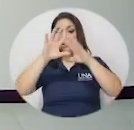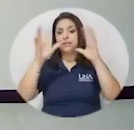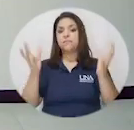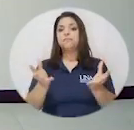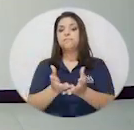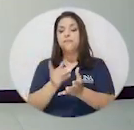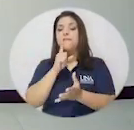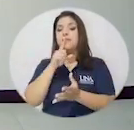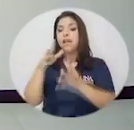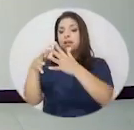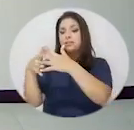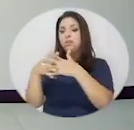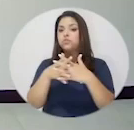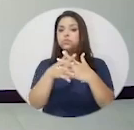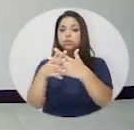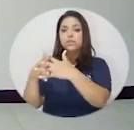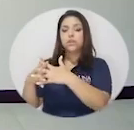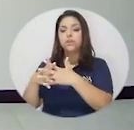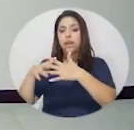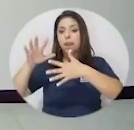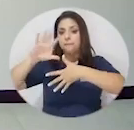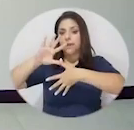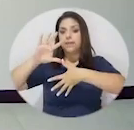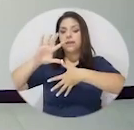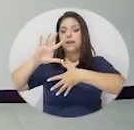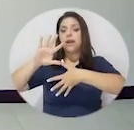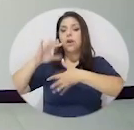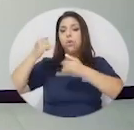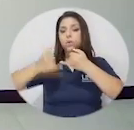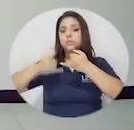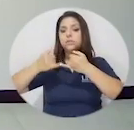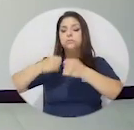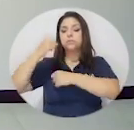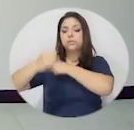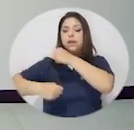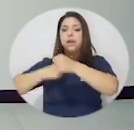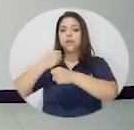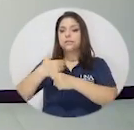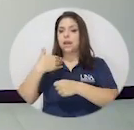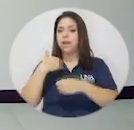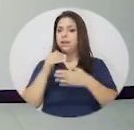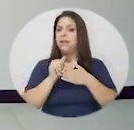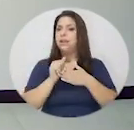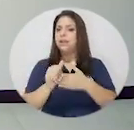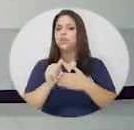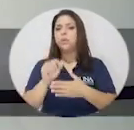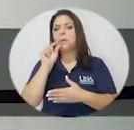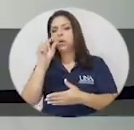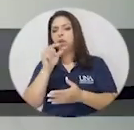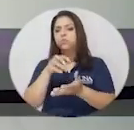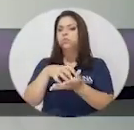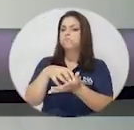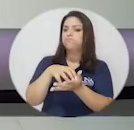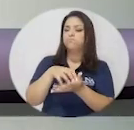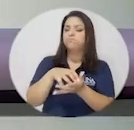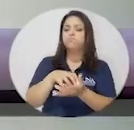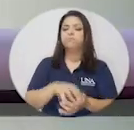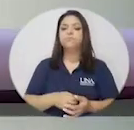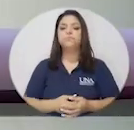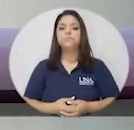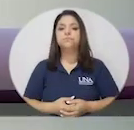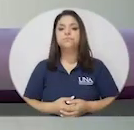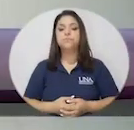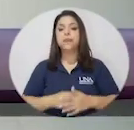americano realmente Estados Unidos en las últimas décadas ha tenido un liderazgo poco cuestionado. Desde ese punto de vista, en